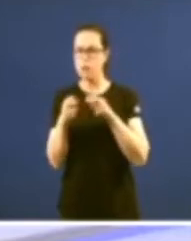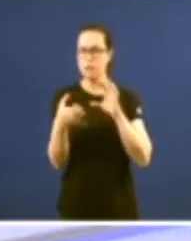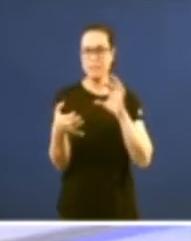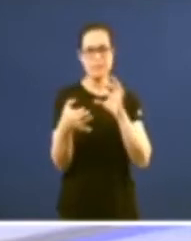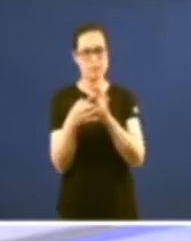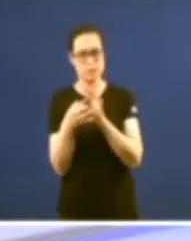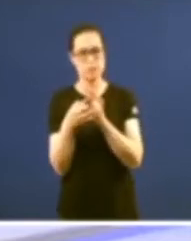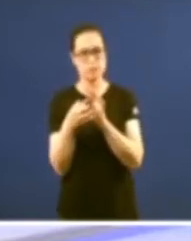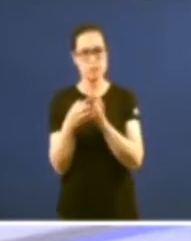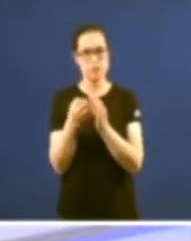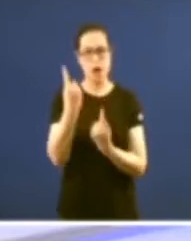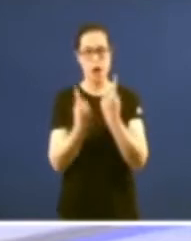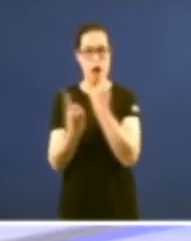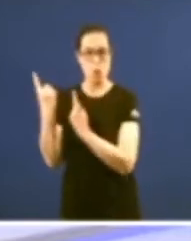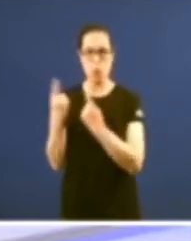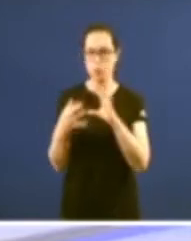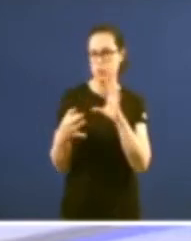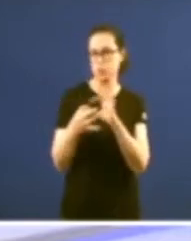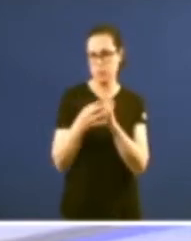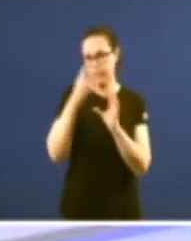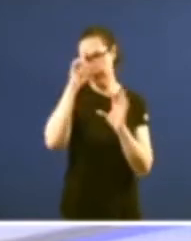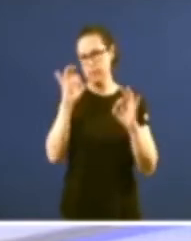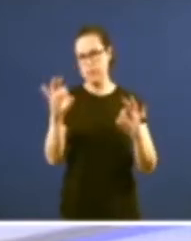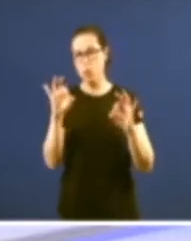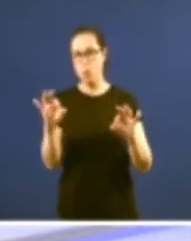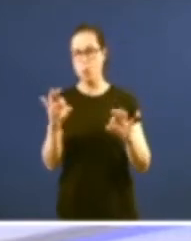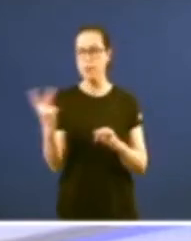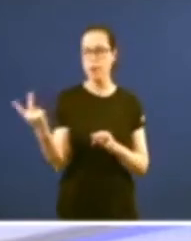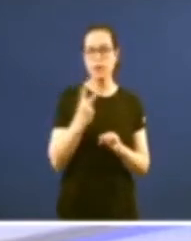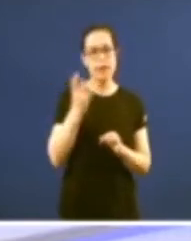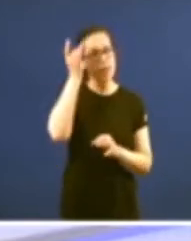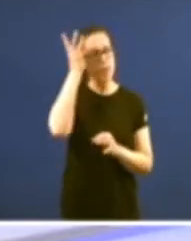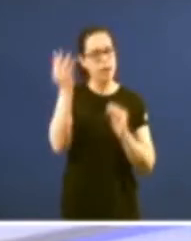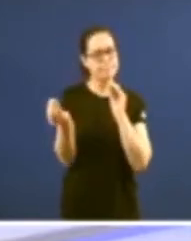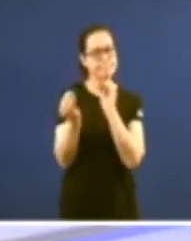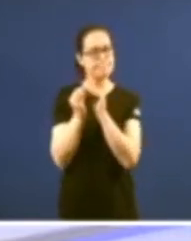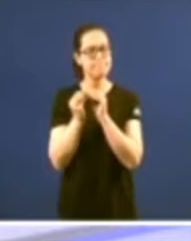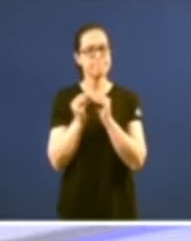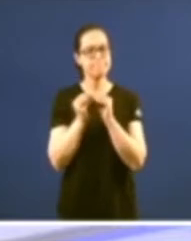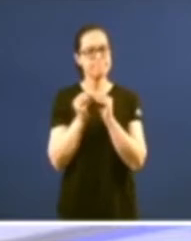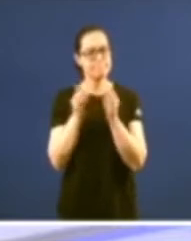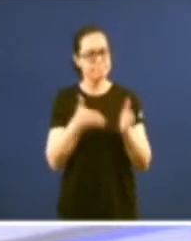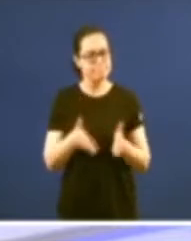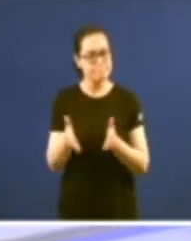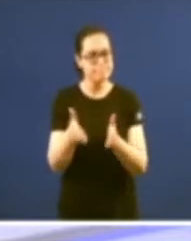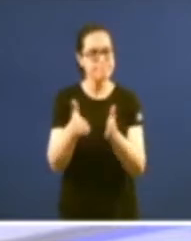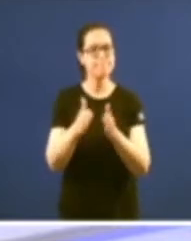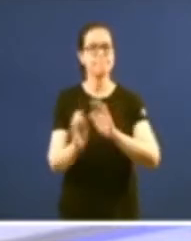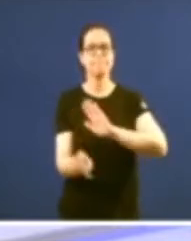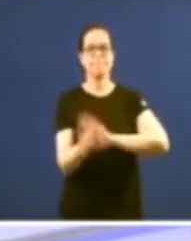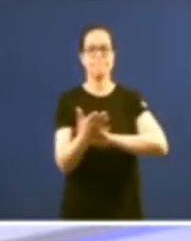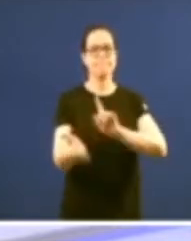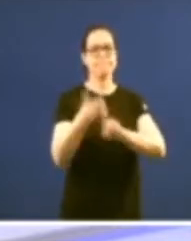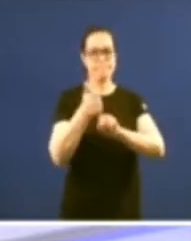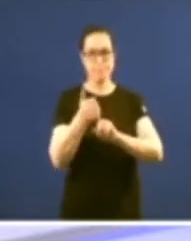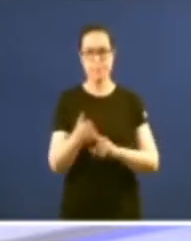sí do que aconsellaría o sentido común, pero desde a mesma idea de camiñar xuntos para favorecer ese clima de construcción entre las dos